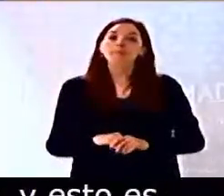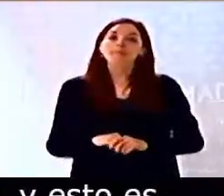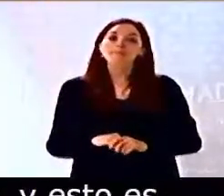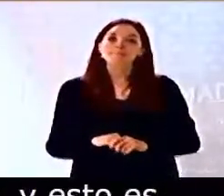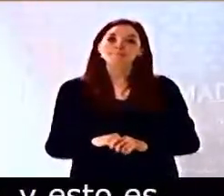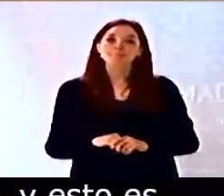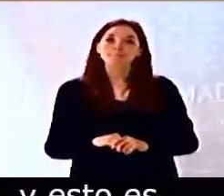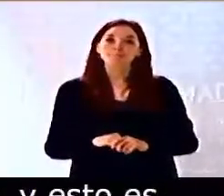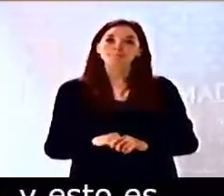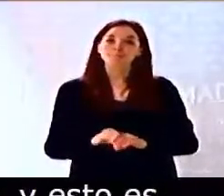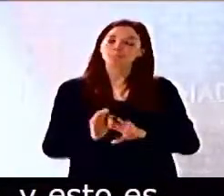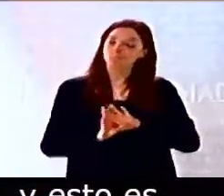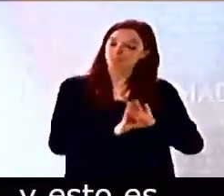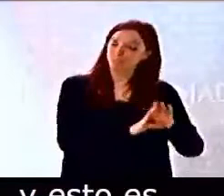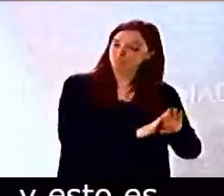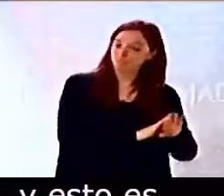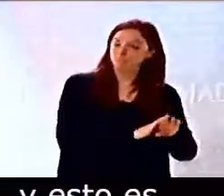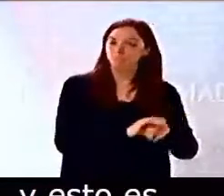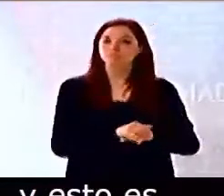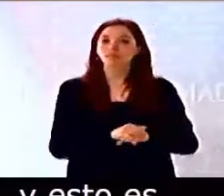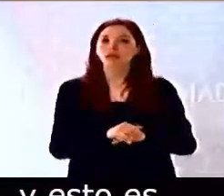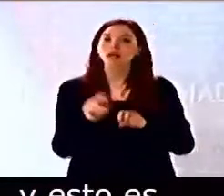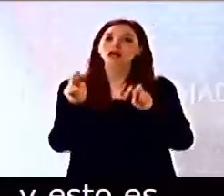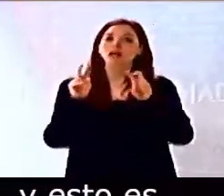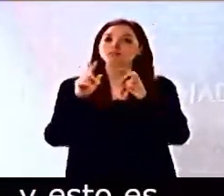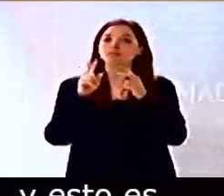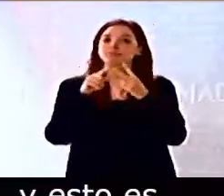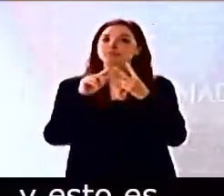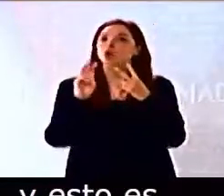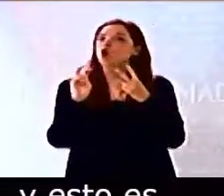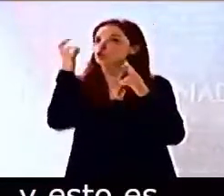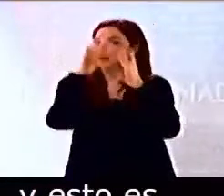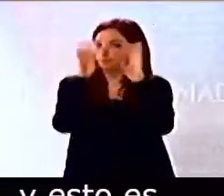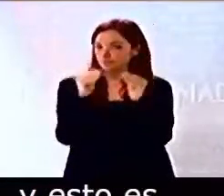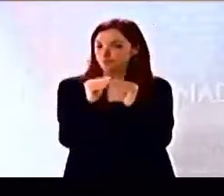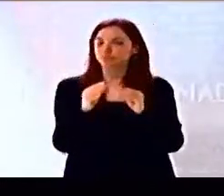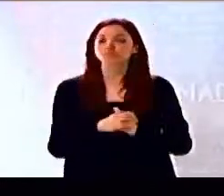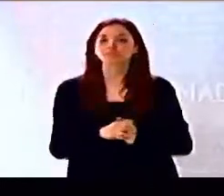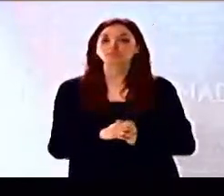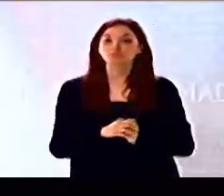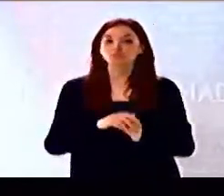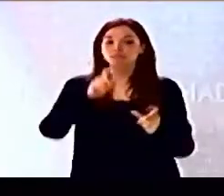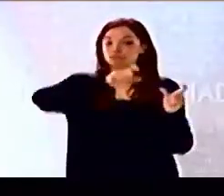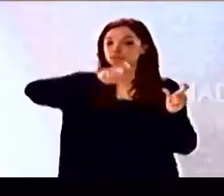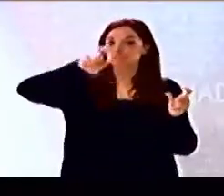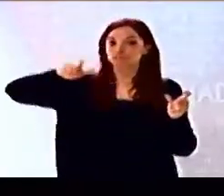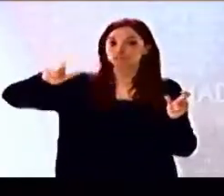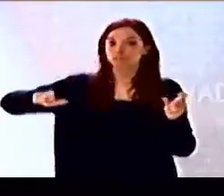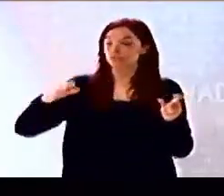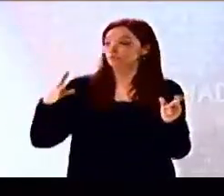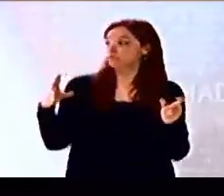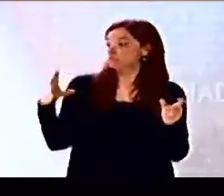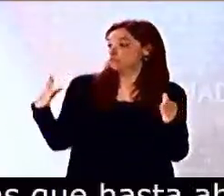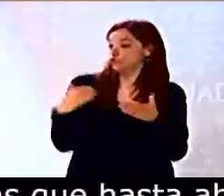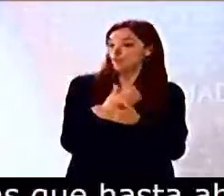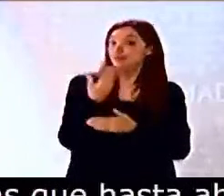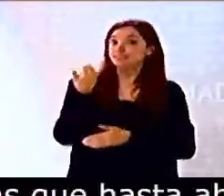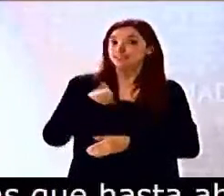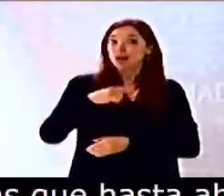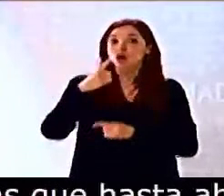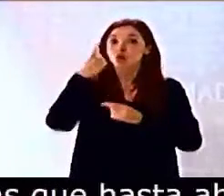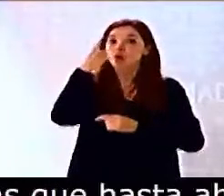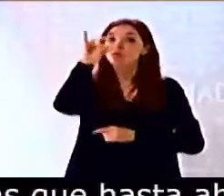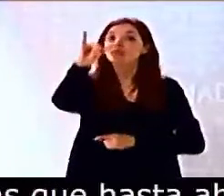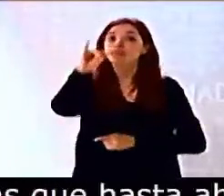Siguiente cuestión, o siguiente conclusión. Las personas que hasta ahora se han vacunado con AstraZeneca pueden